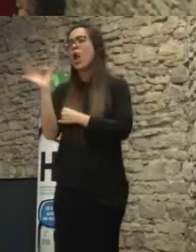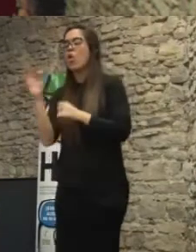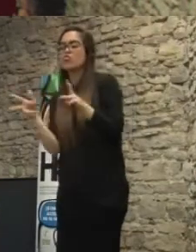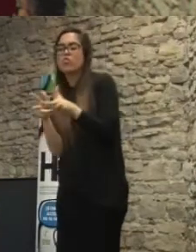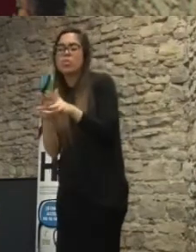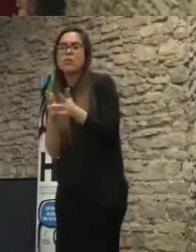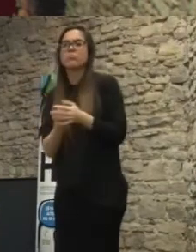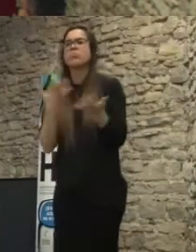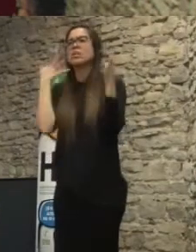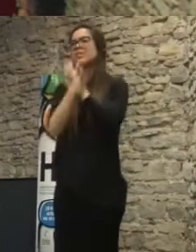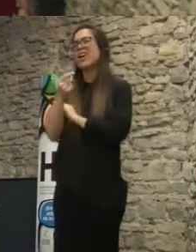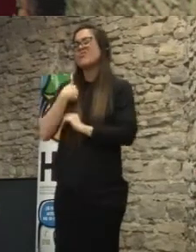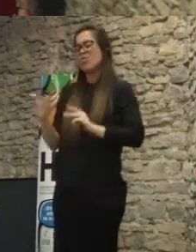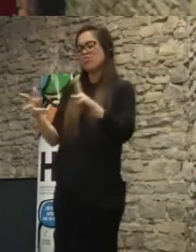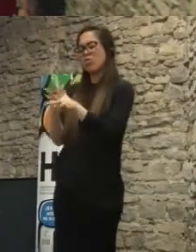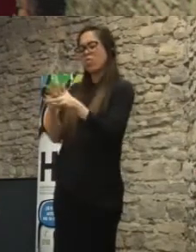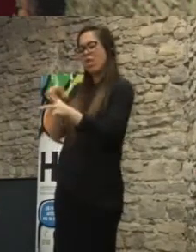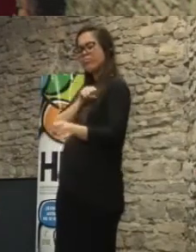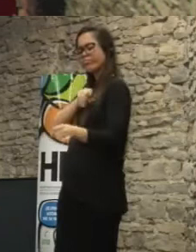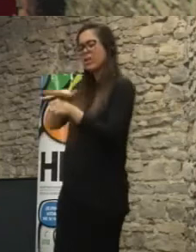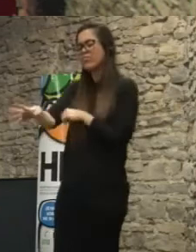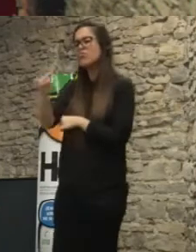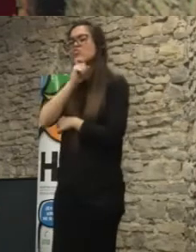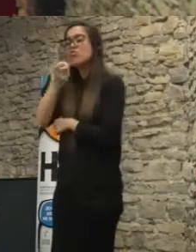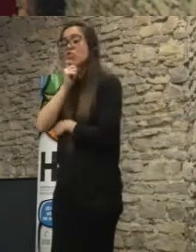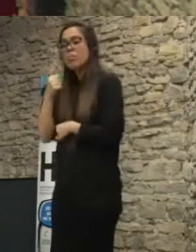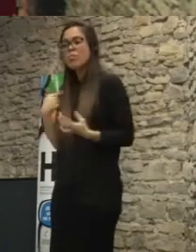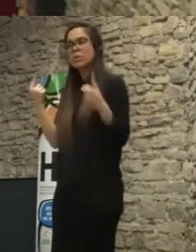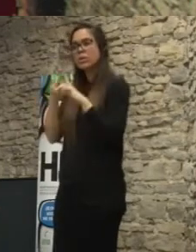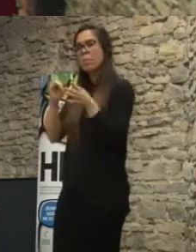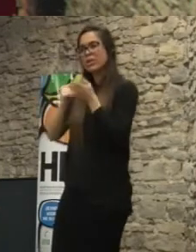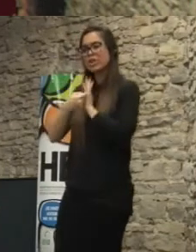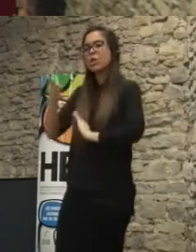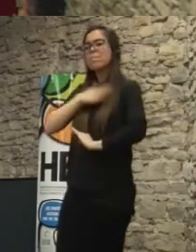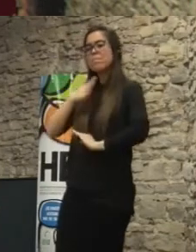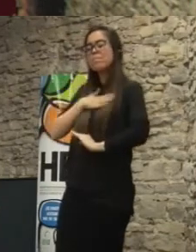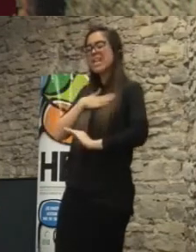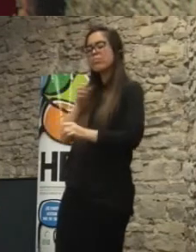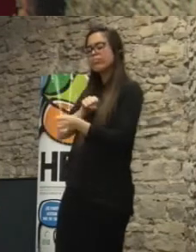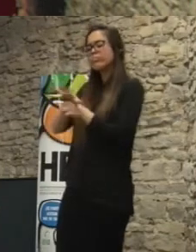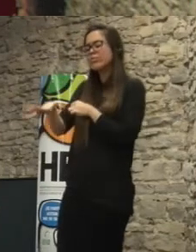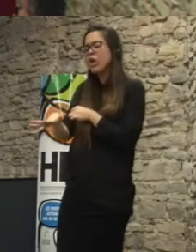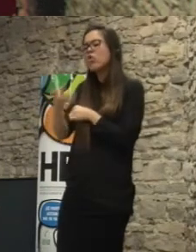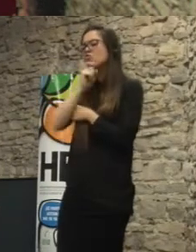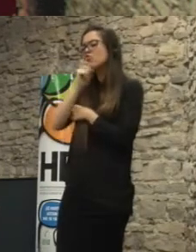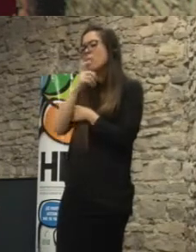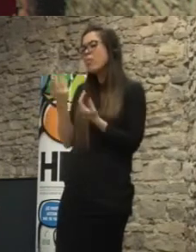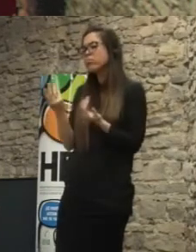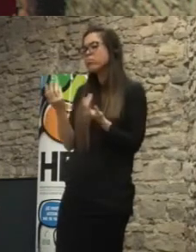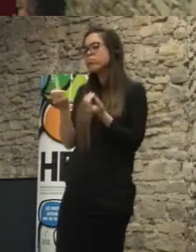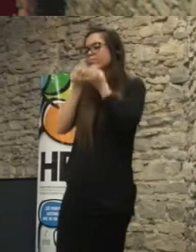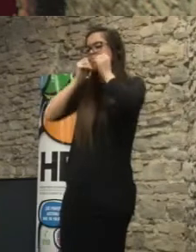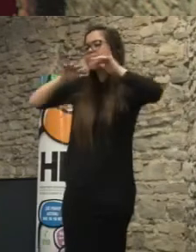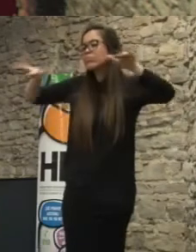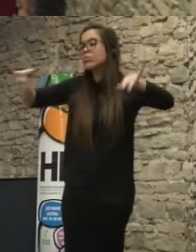cómo incido en la propia sociedad para que me conozcan, para que conozcan mi proyecto, lo que dices, y cómo conozco también cómo puedo hacer que en vez de pegarme